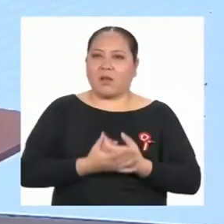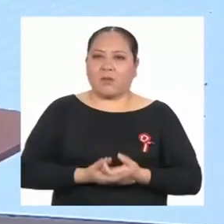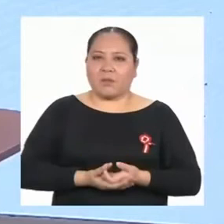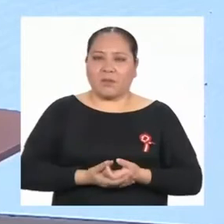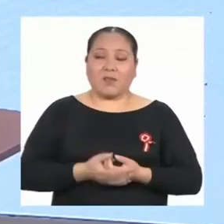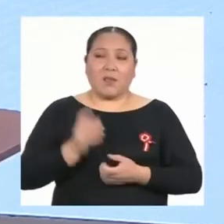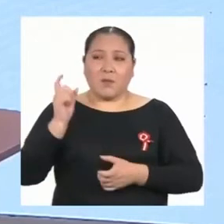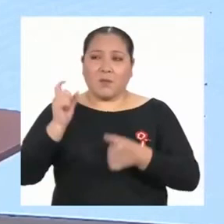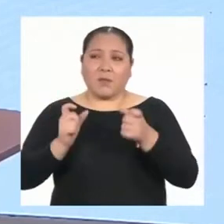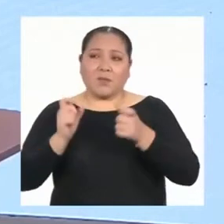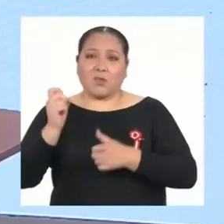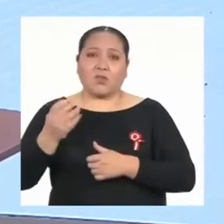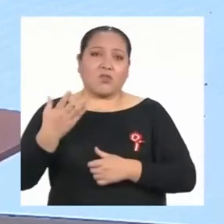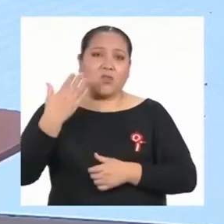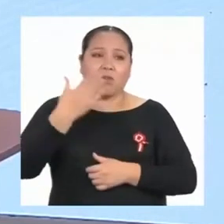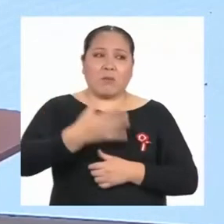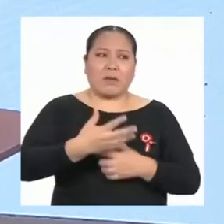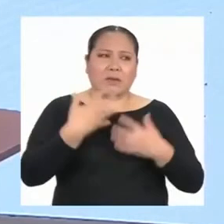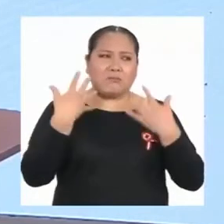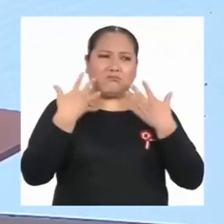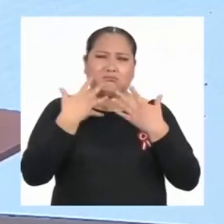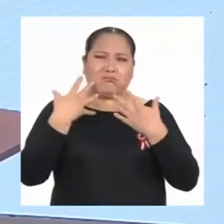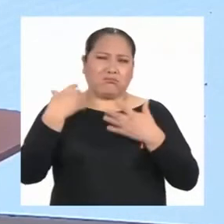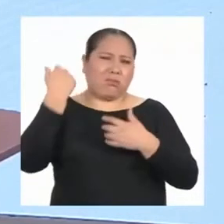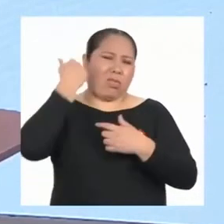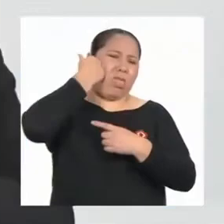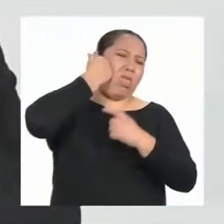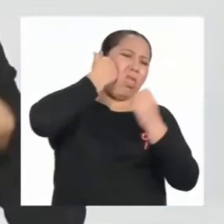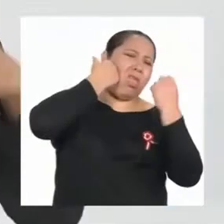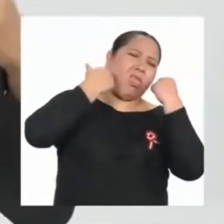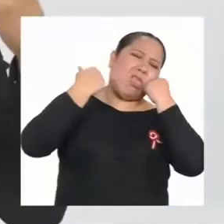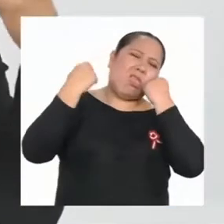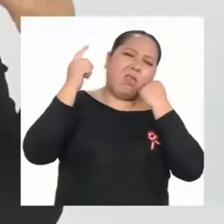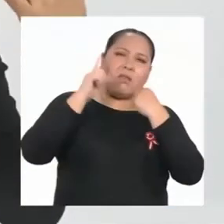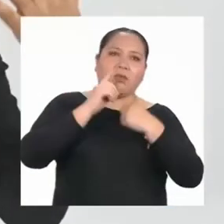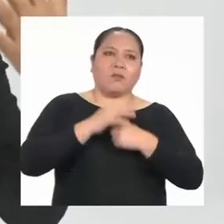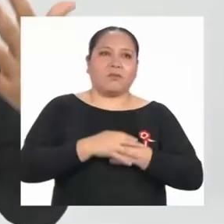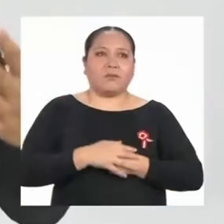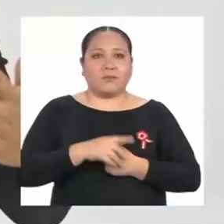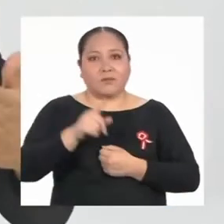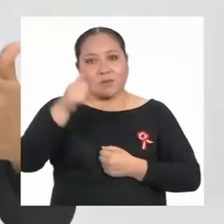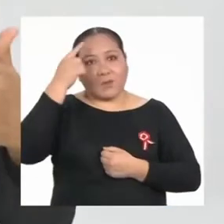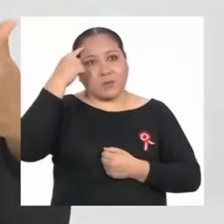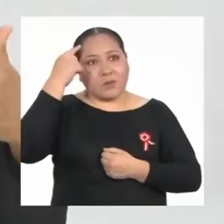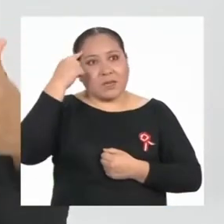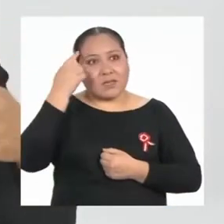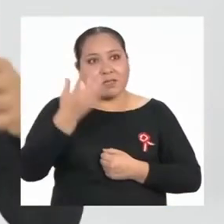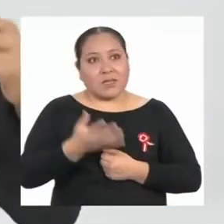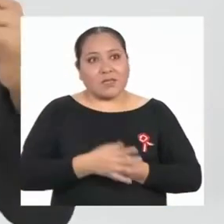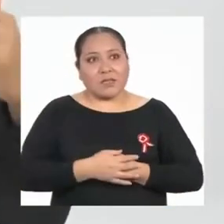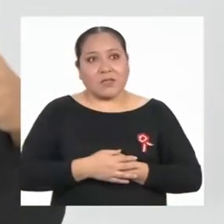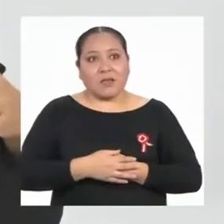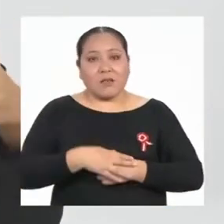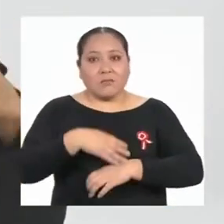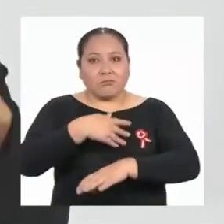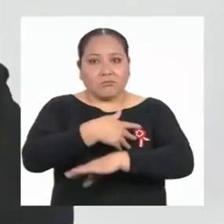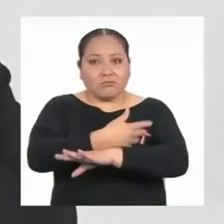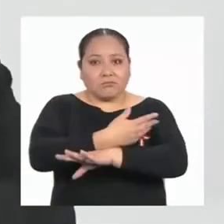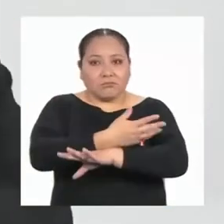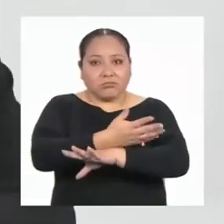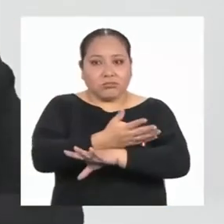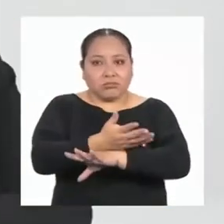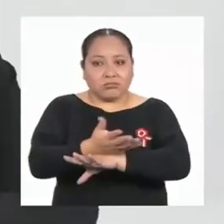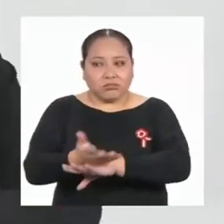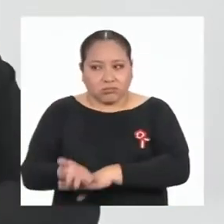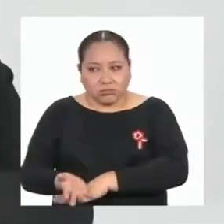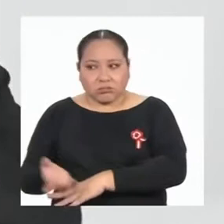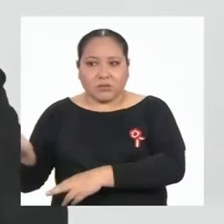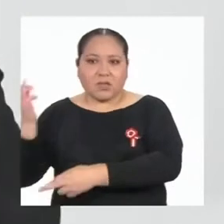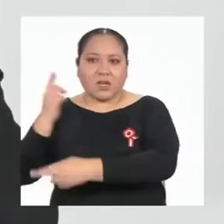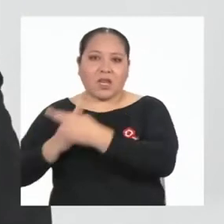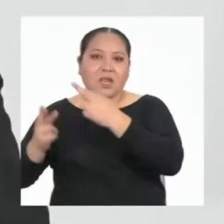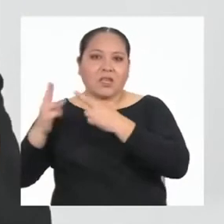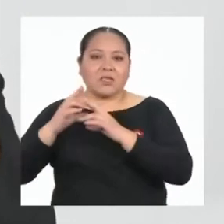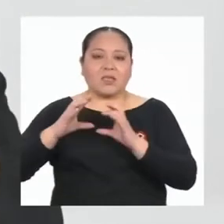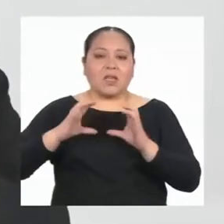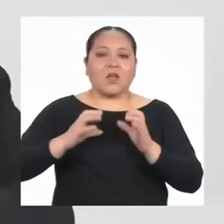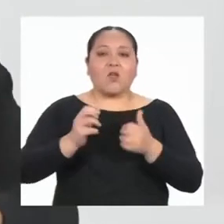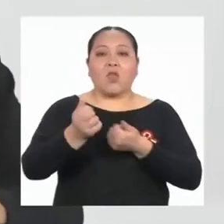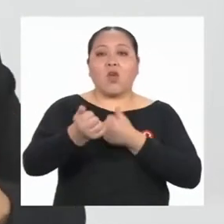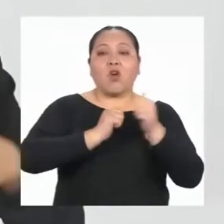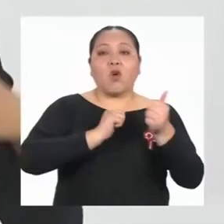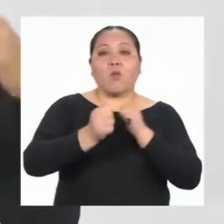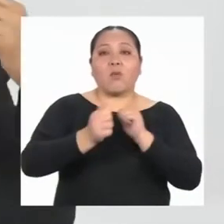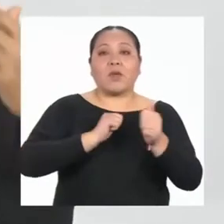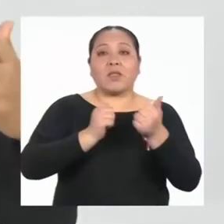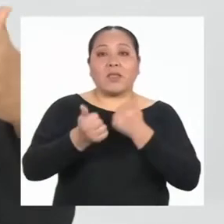ya no va a esos eventos por temor a ser atacados. ¿Tú crees que nos habríamos demorado tanto en regresar a un mundial de